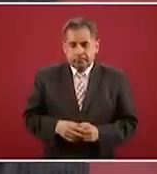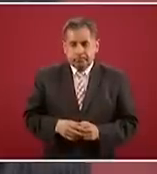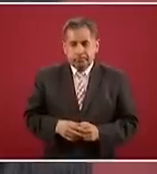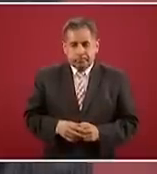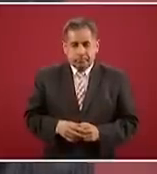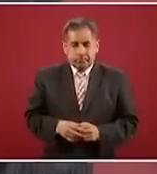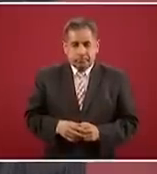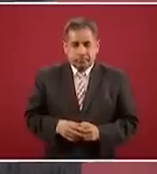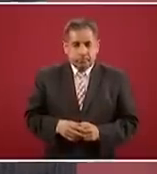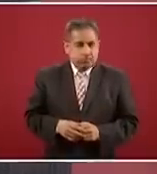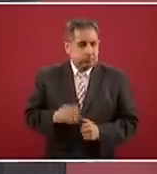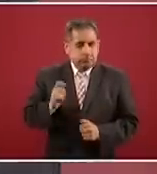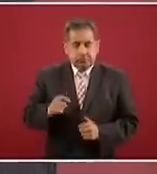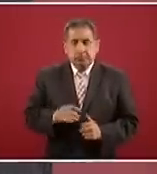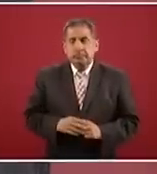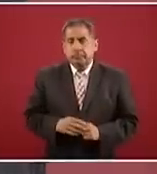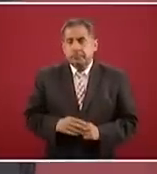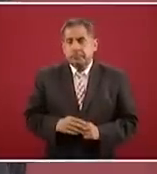es que